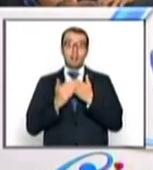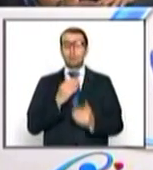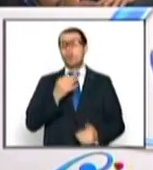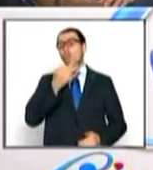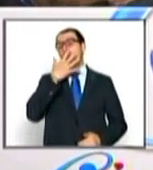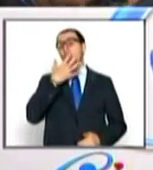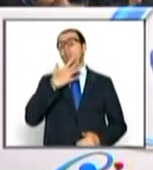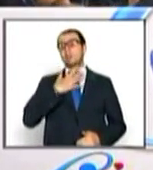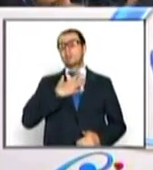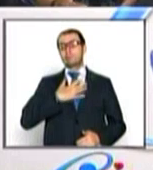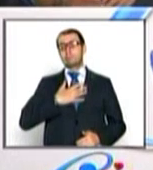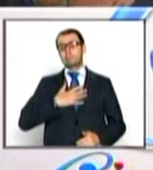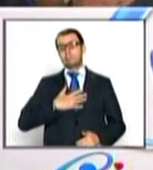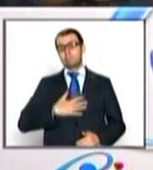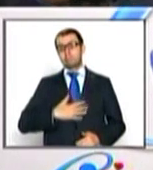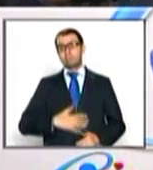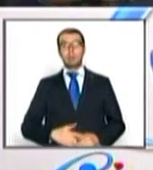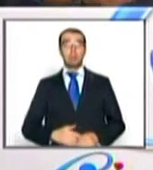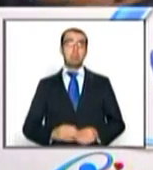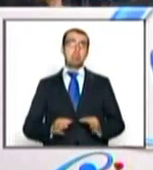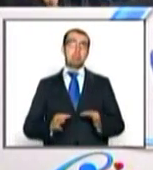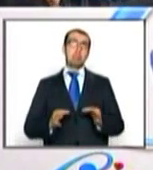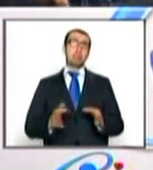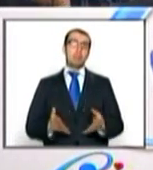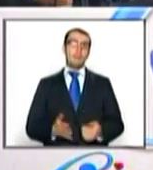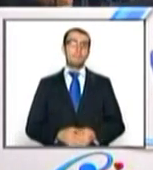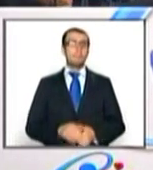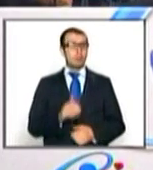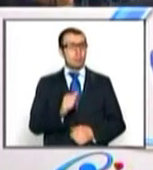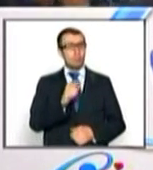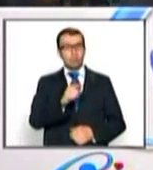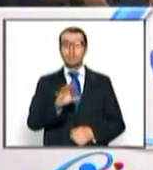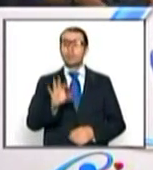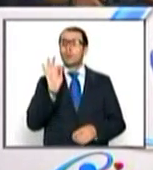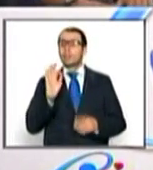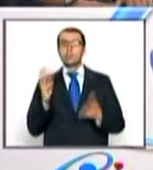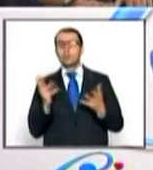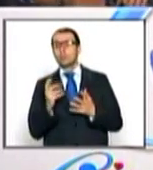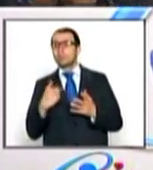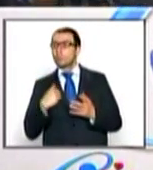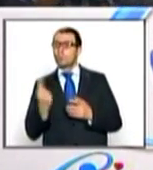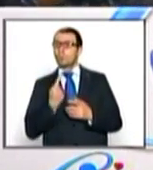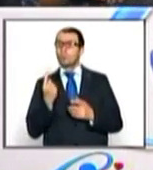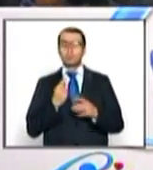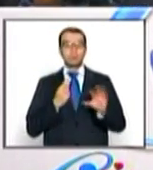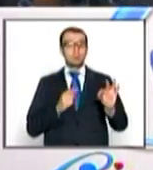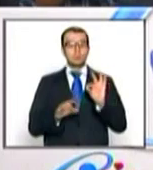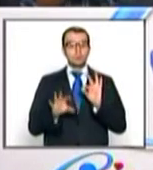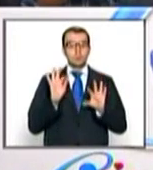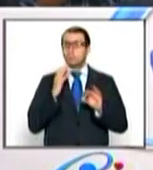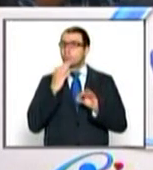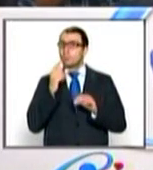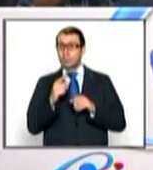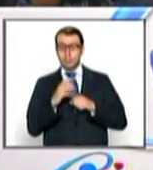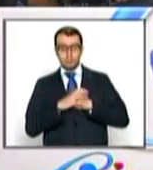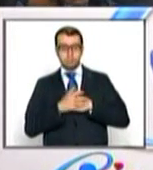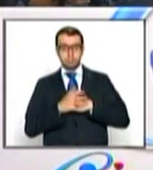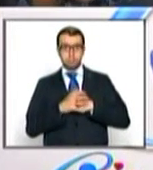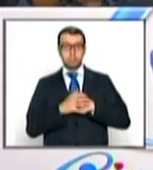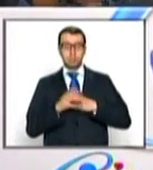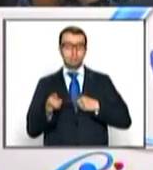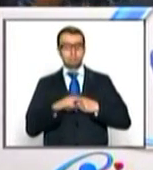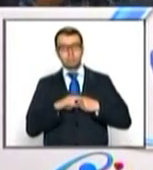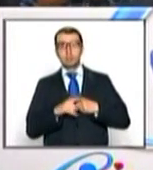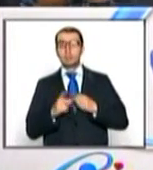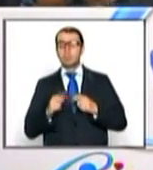efectivos. Y la otra ventaja es de que usted puede escoger una gran variedad de tratamientos en un solo suero. Tratar no solo la artritis, sino también la